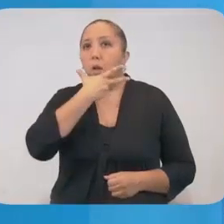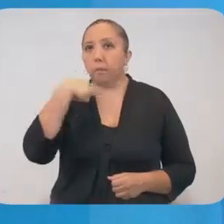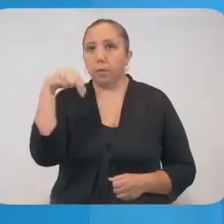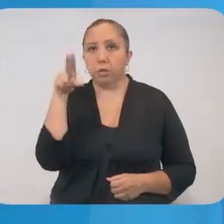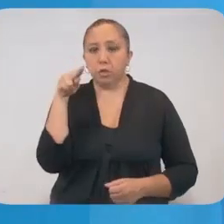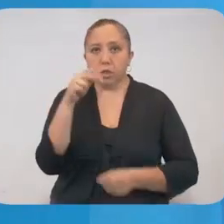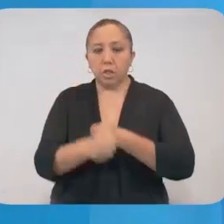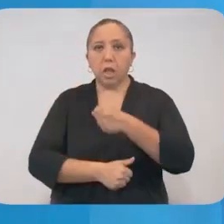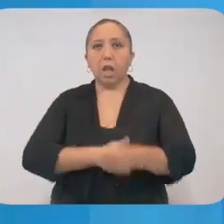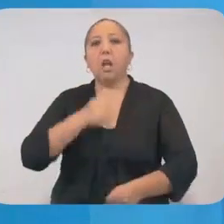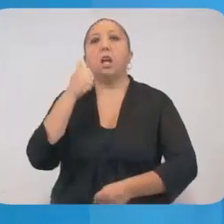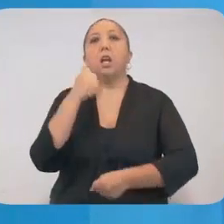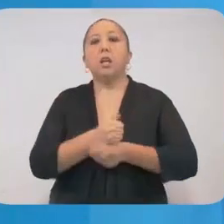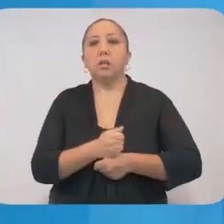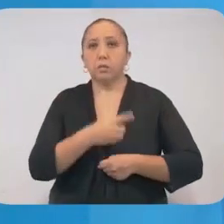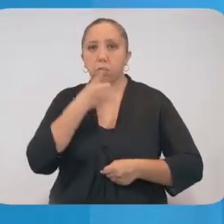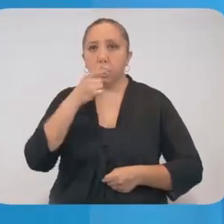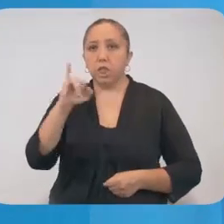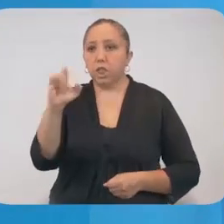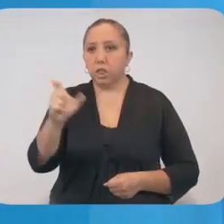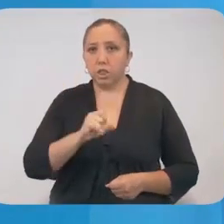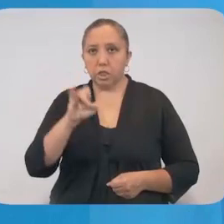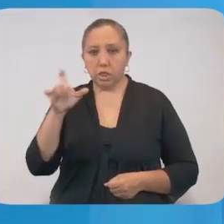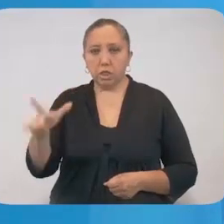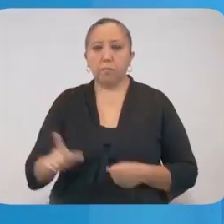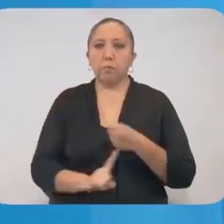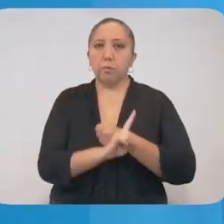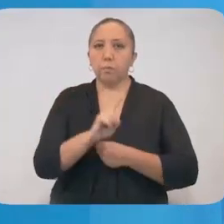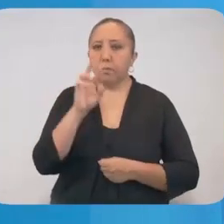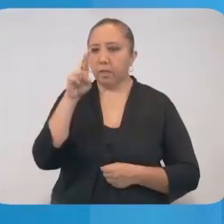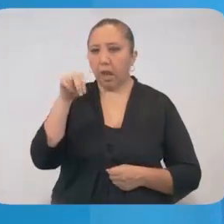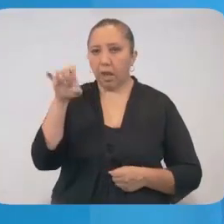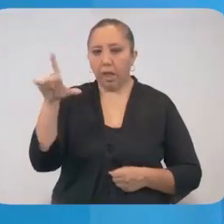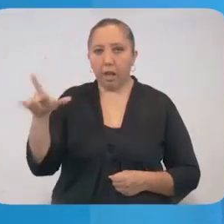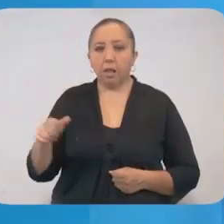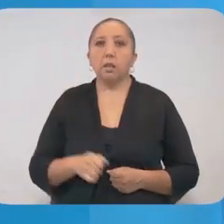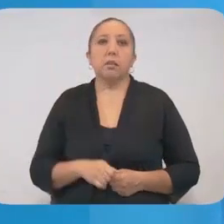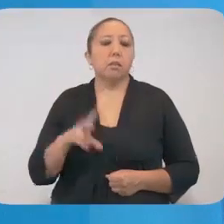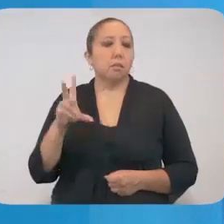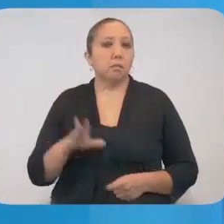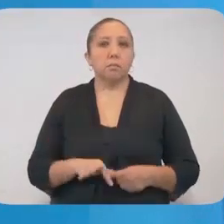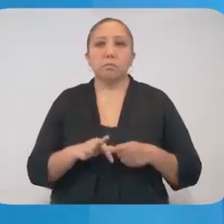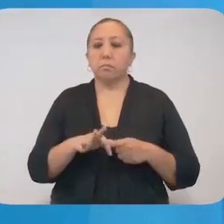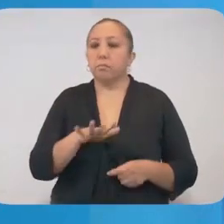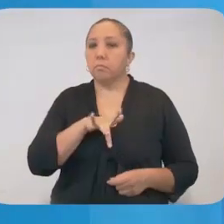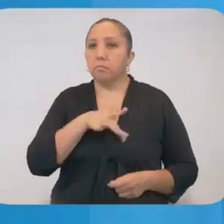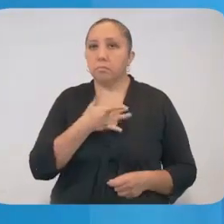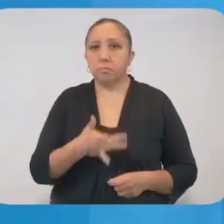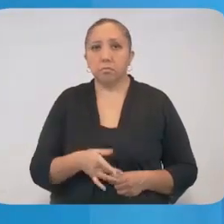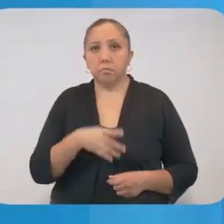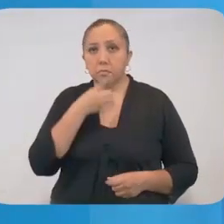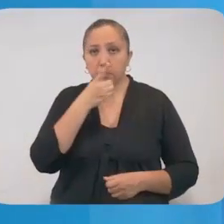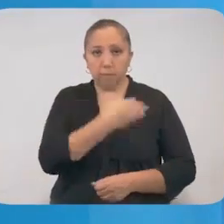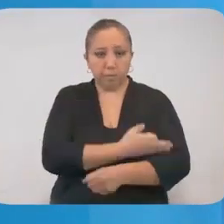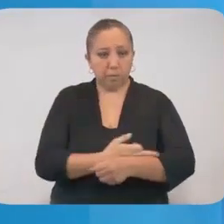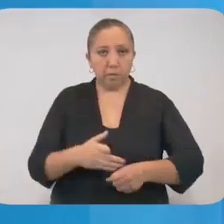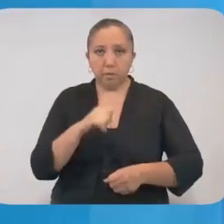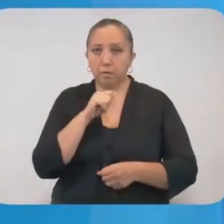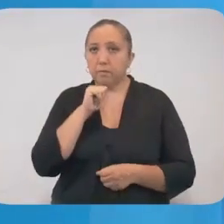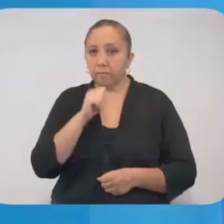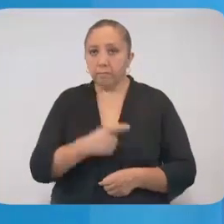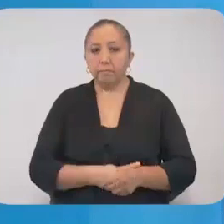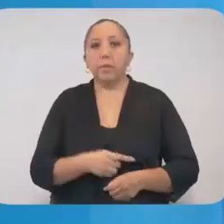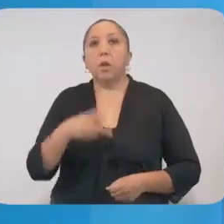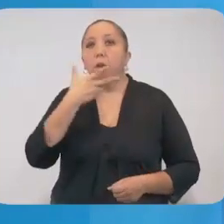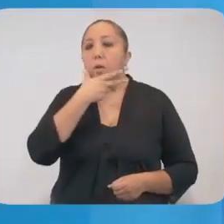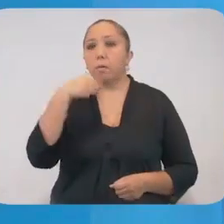originario y residente de Ixil, con insuficiencia renal crónica. No presentan síntomas sus contactos. Hombre de 82 años de